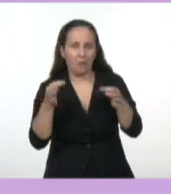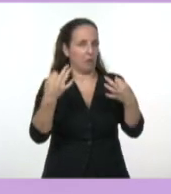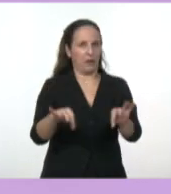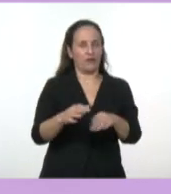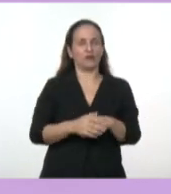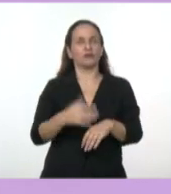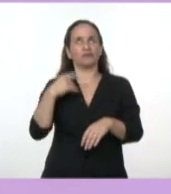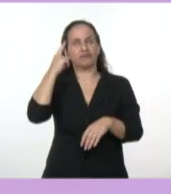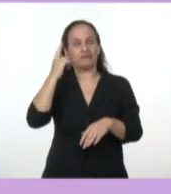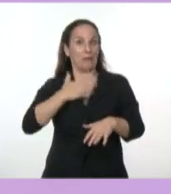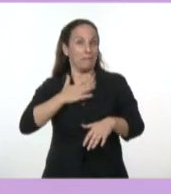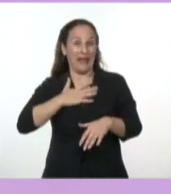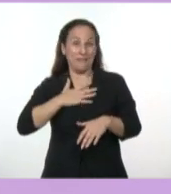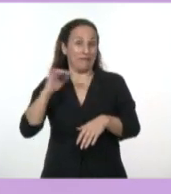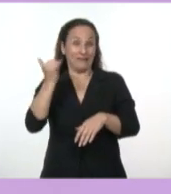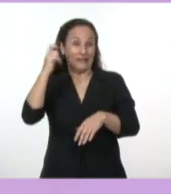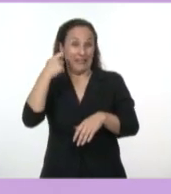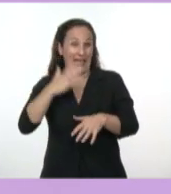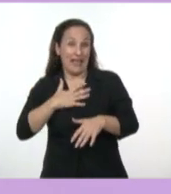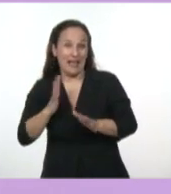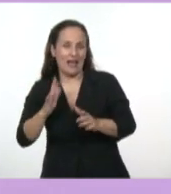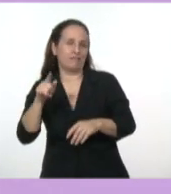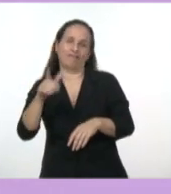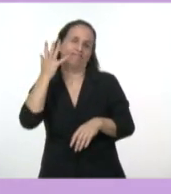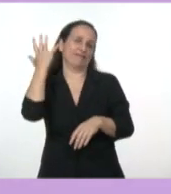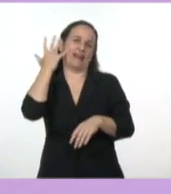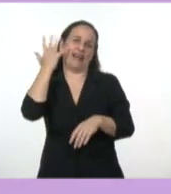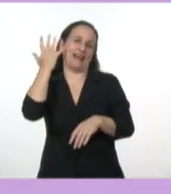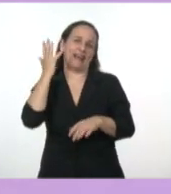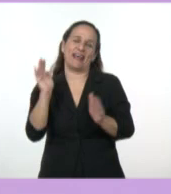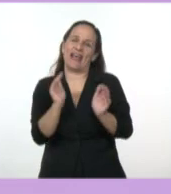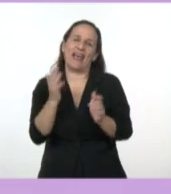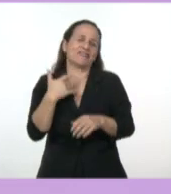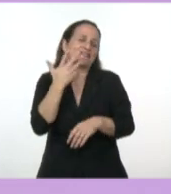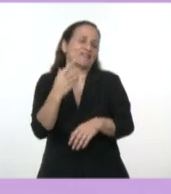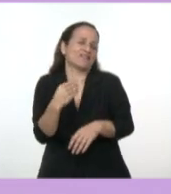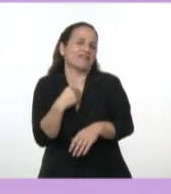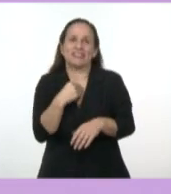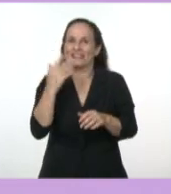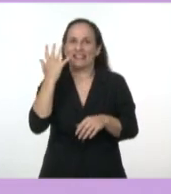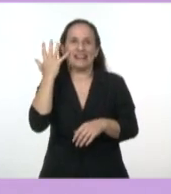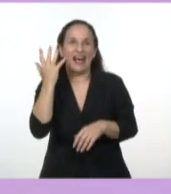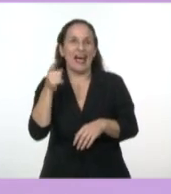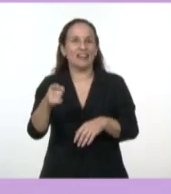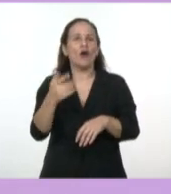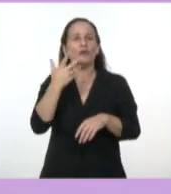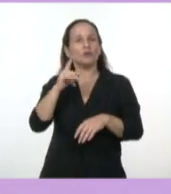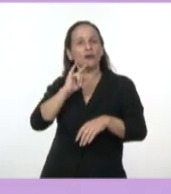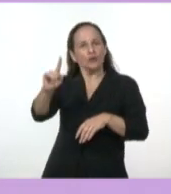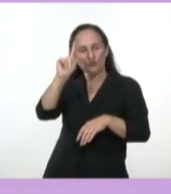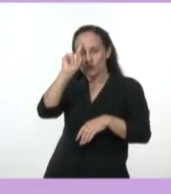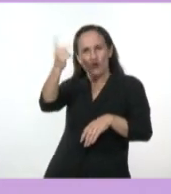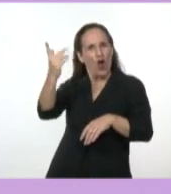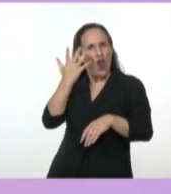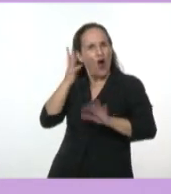Pensemos. Bueno, la mascota ideal para mí son los gatos, los gatitos, me encantan. Y además me gusta que el gato se arregla solo, ¿viste? Se